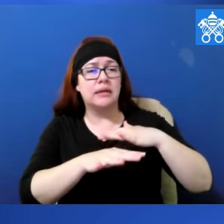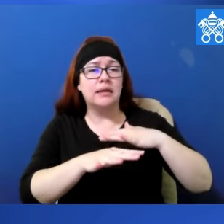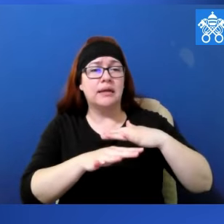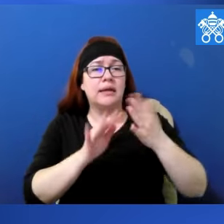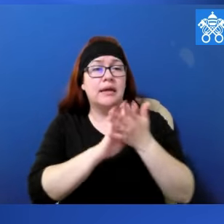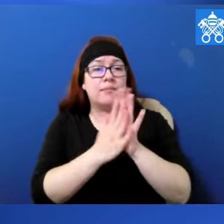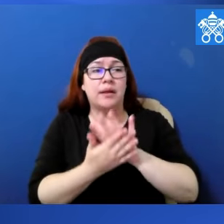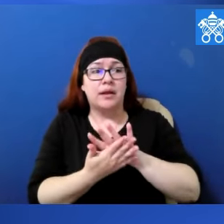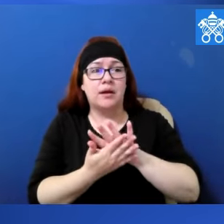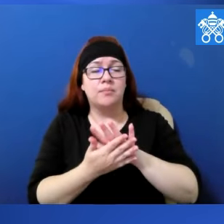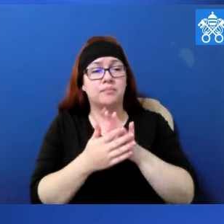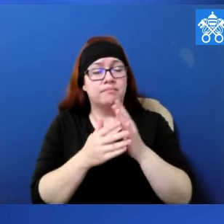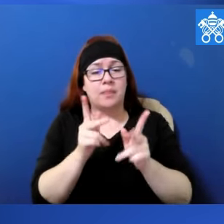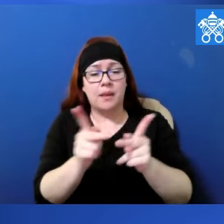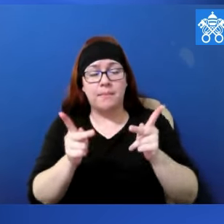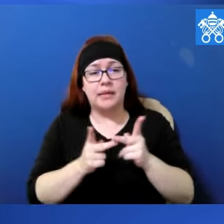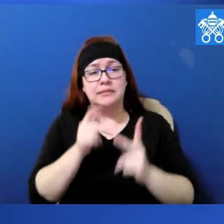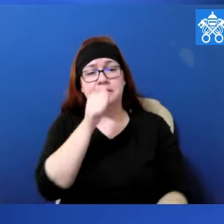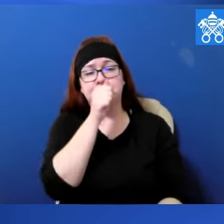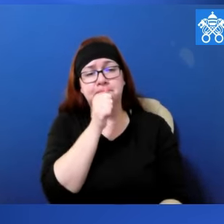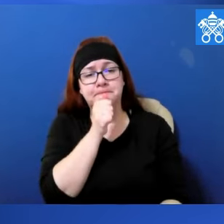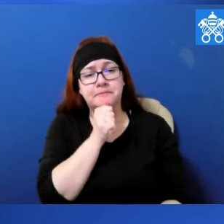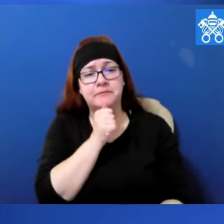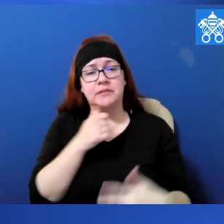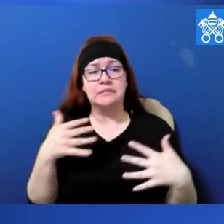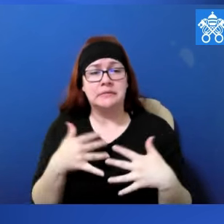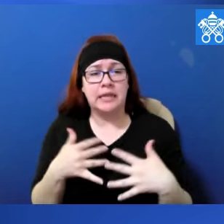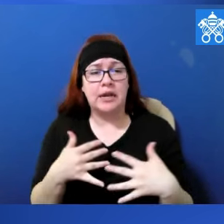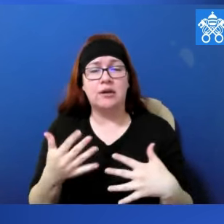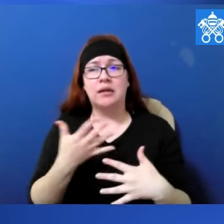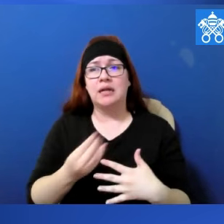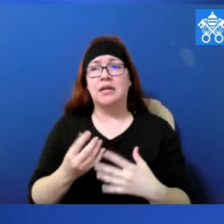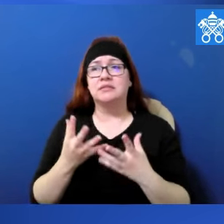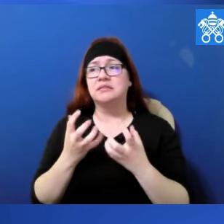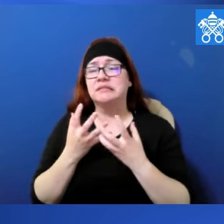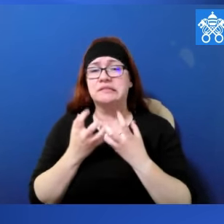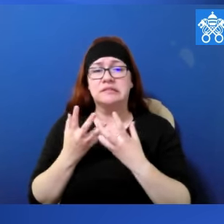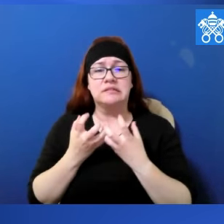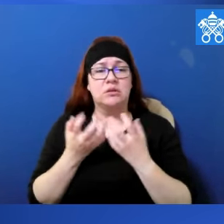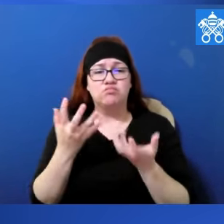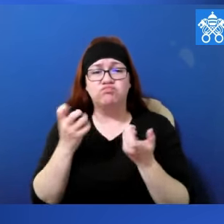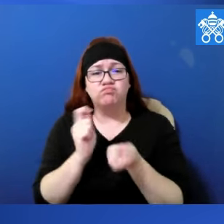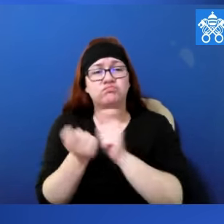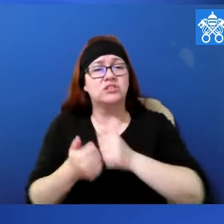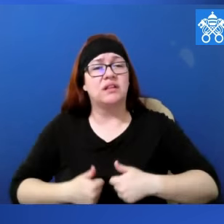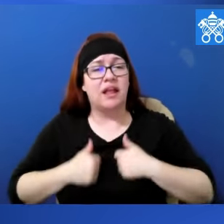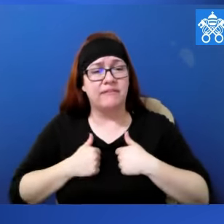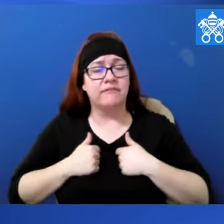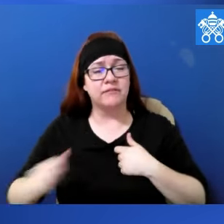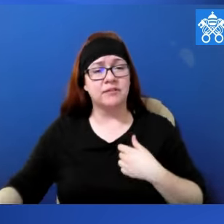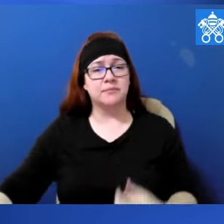son pasajes que el pueblo debe atravesar para alcanzar la libertad y el cumplimiento de las promesas de